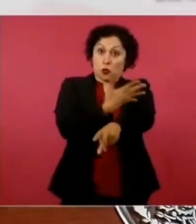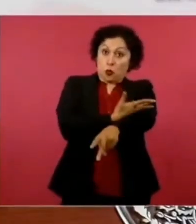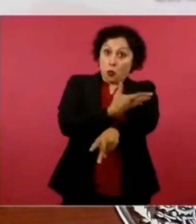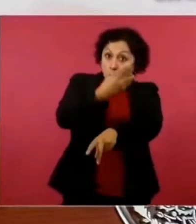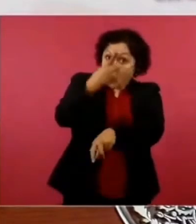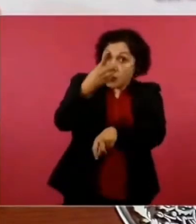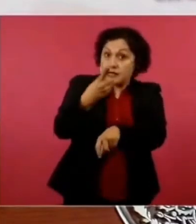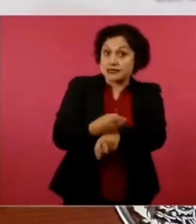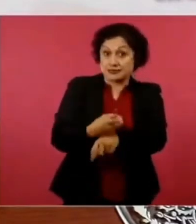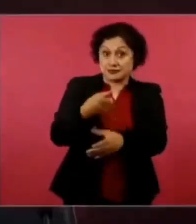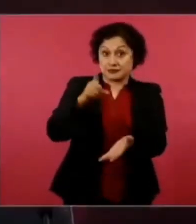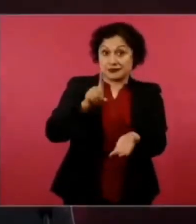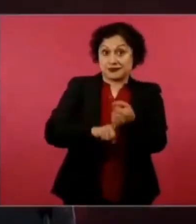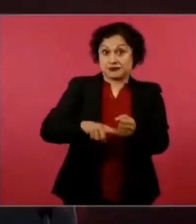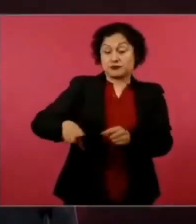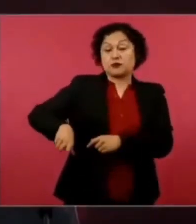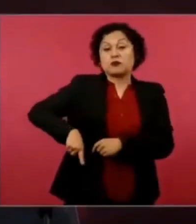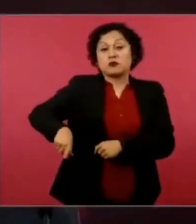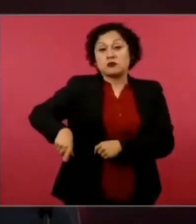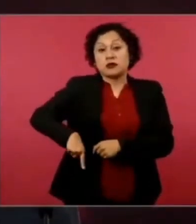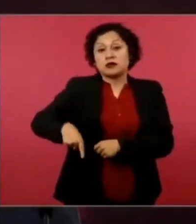sino lo que se ahorra,